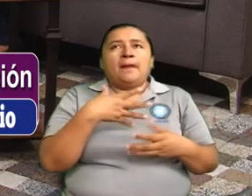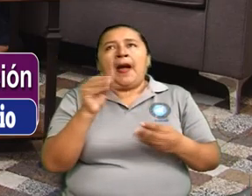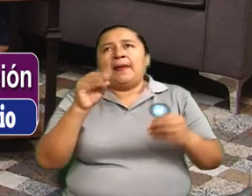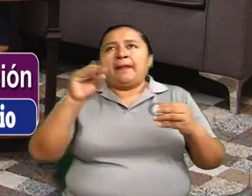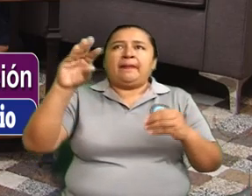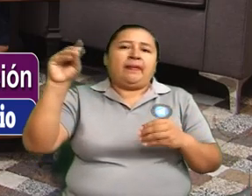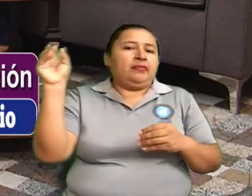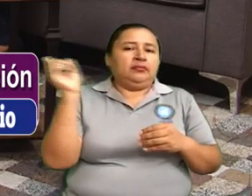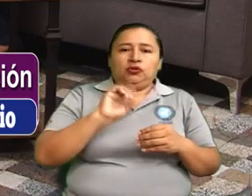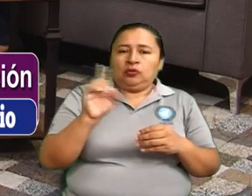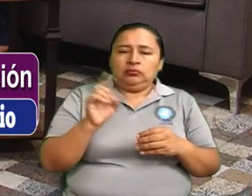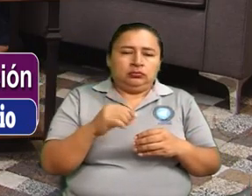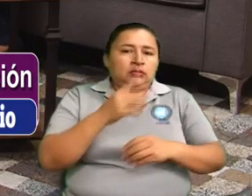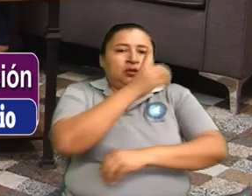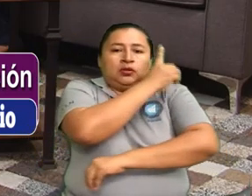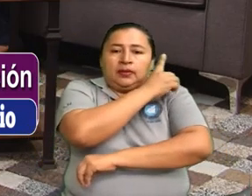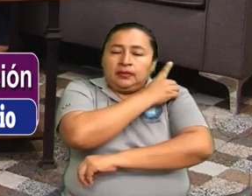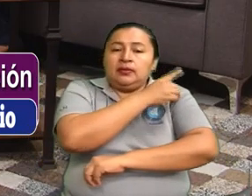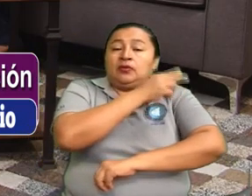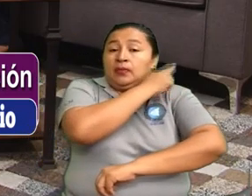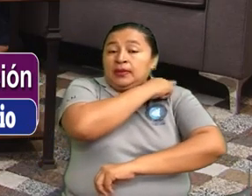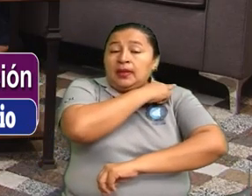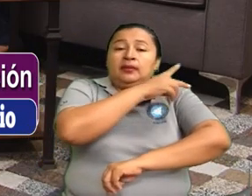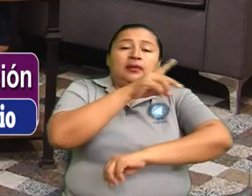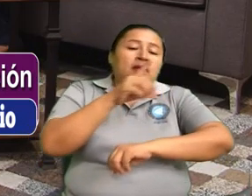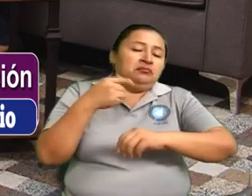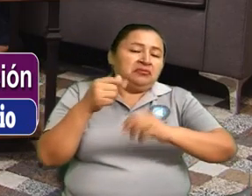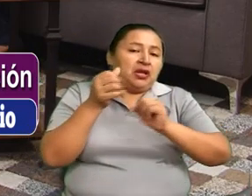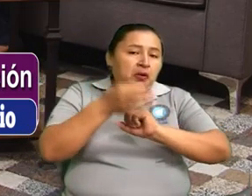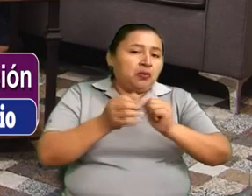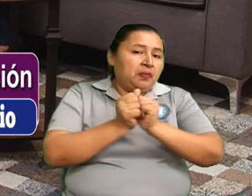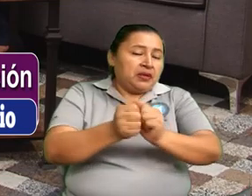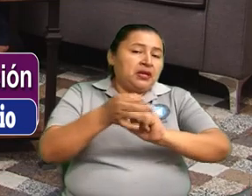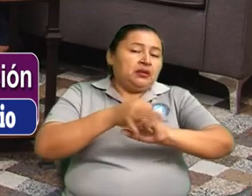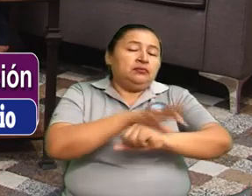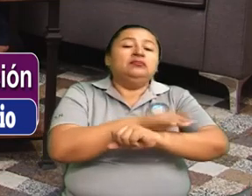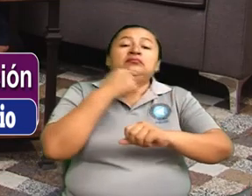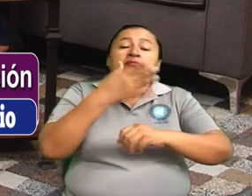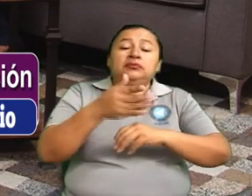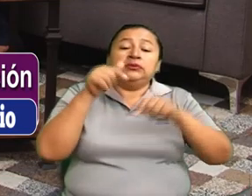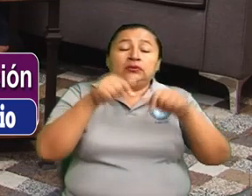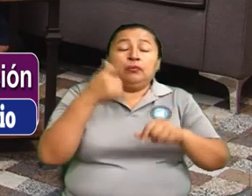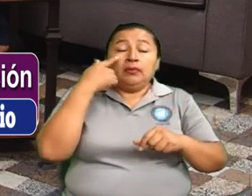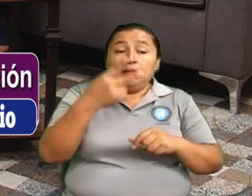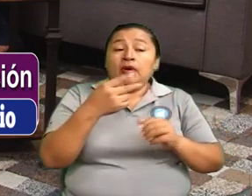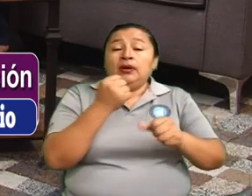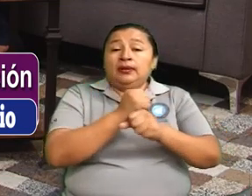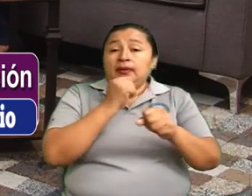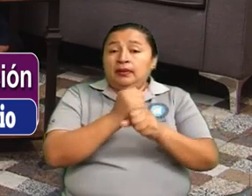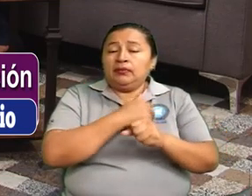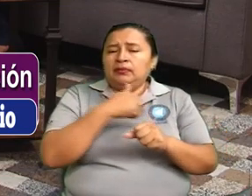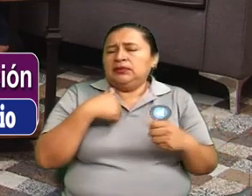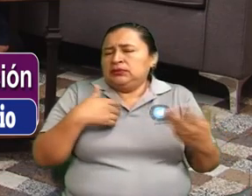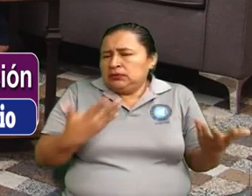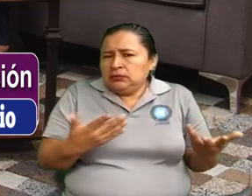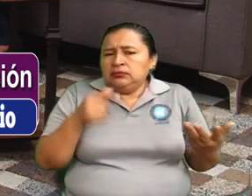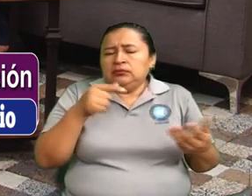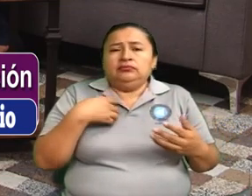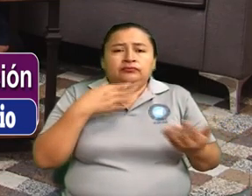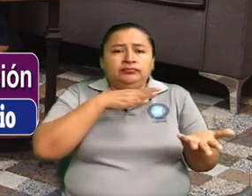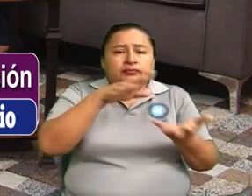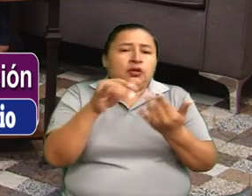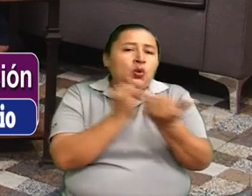Ese compromiso del comandante, de la compañera, de transformar la vida de la familia se materializa en estos programas ya productivos, así como es